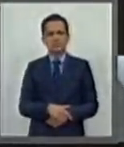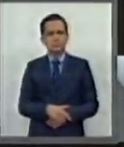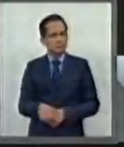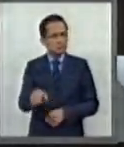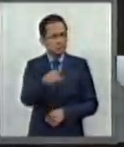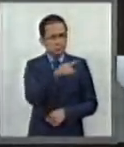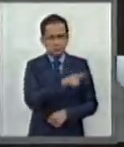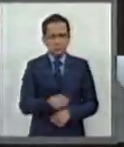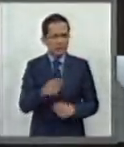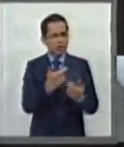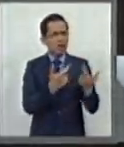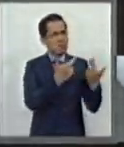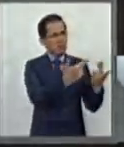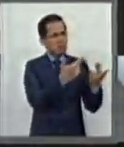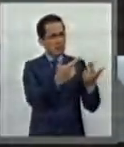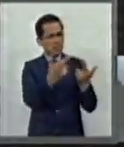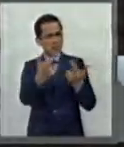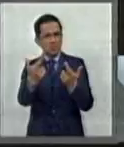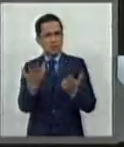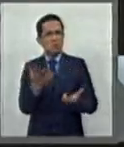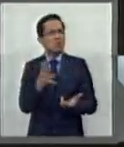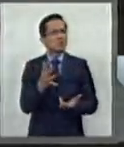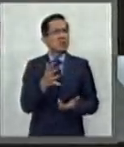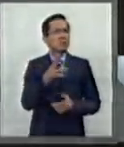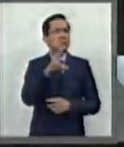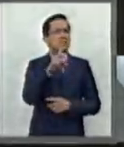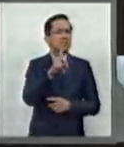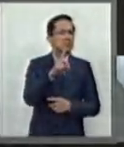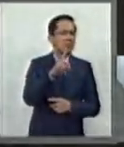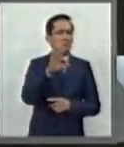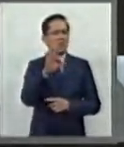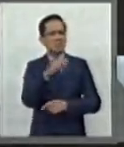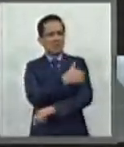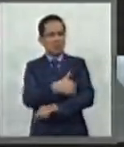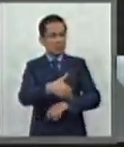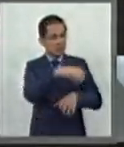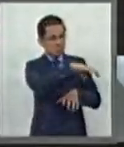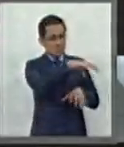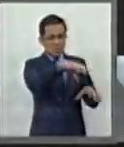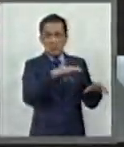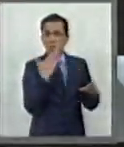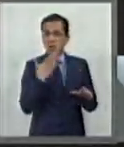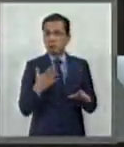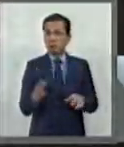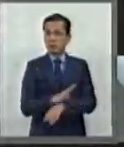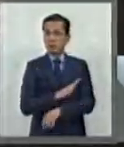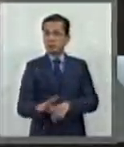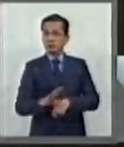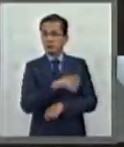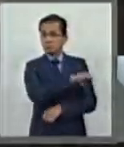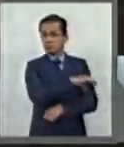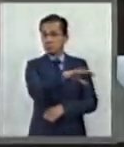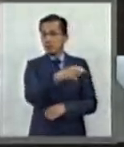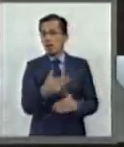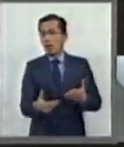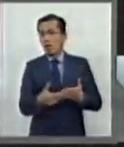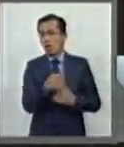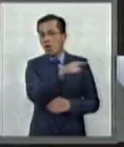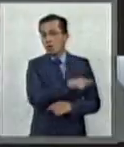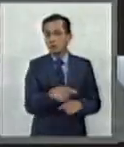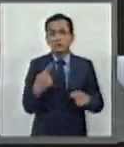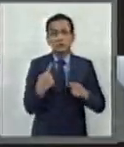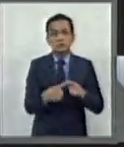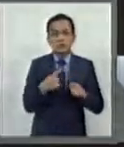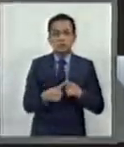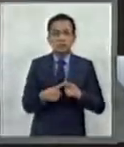solamente de 30, 40 familias se han beneficiado de ello. que son ahora las familias